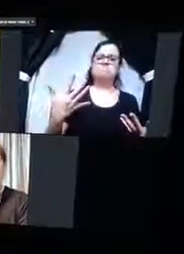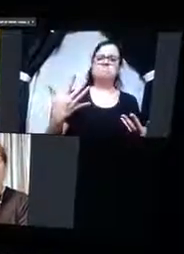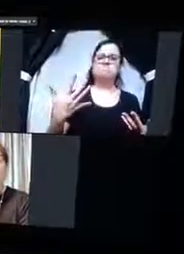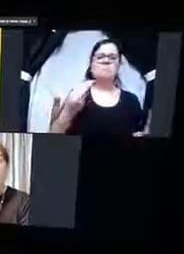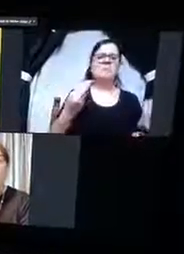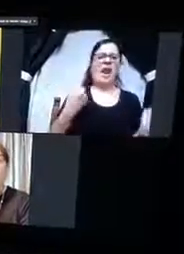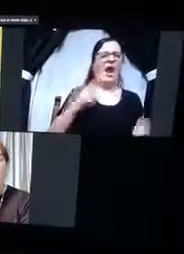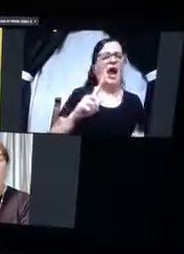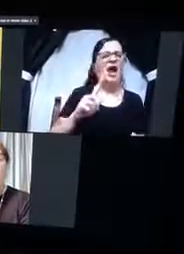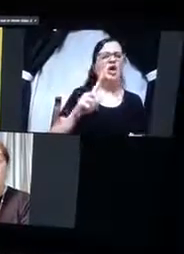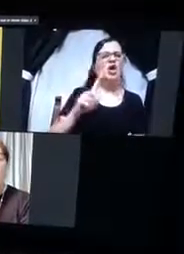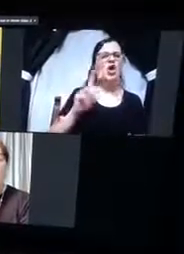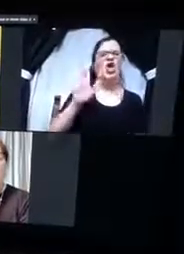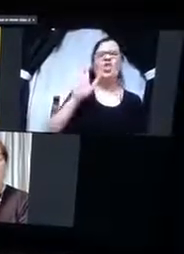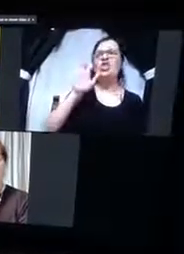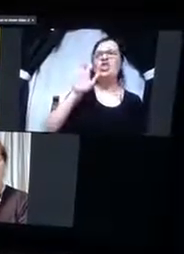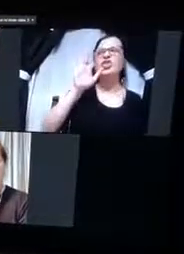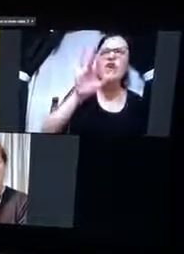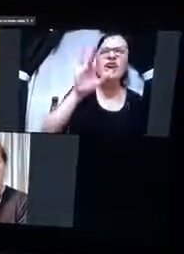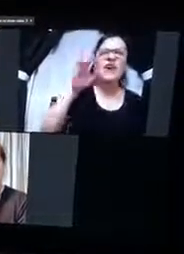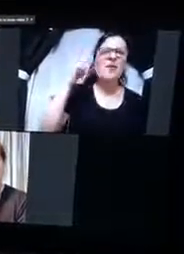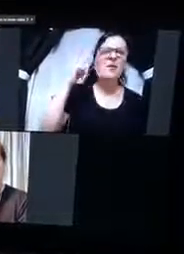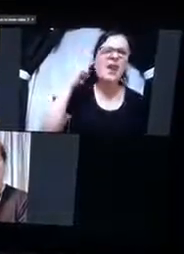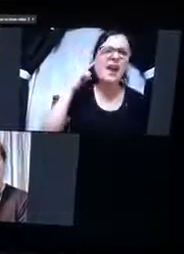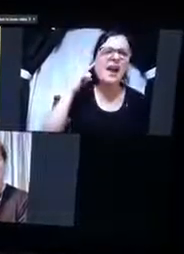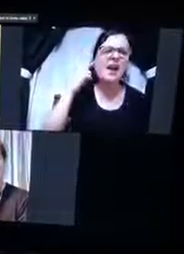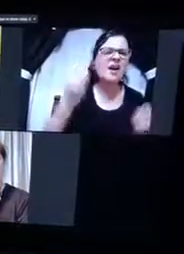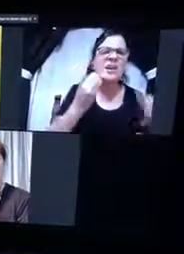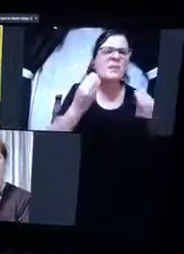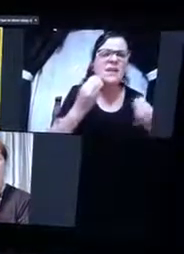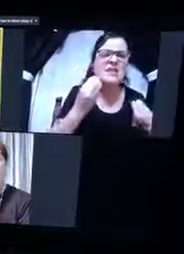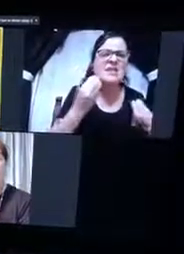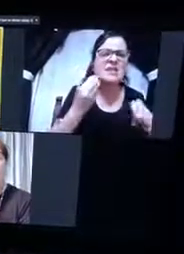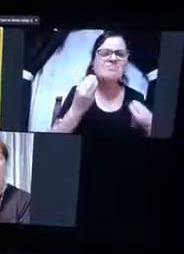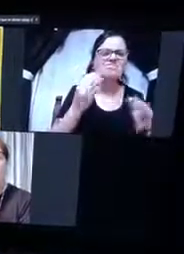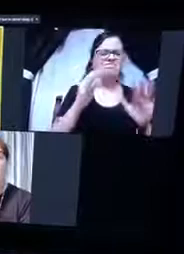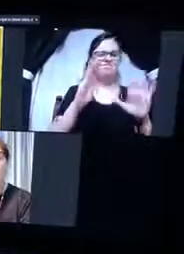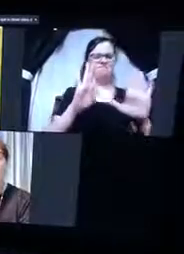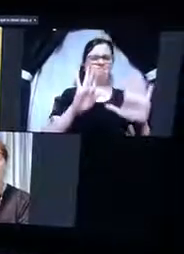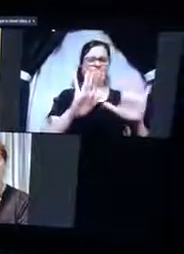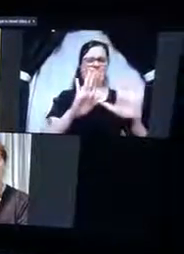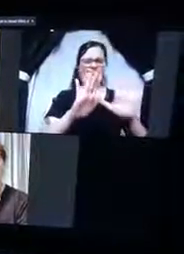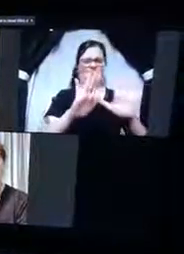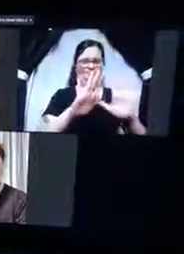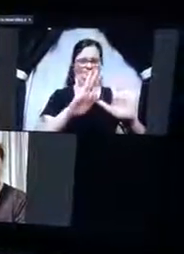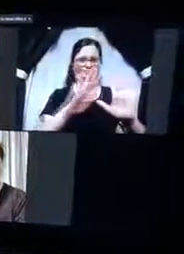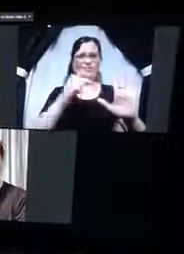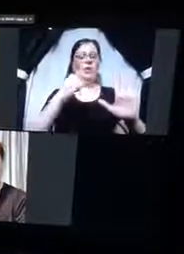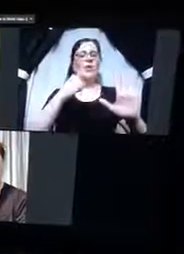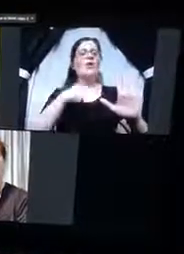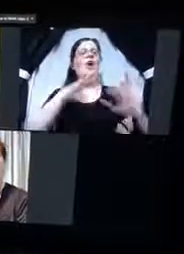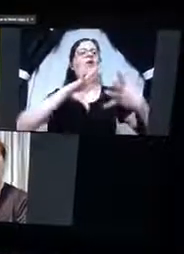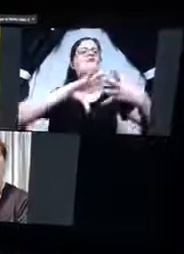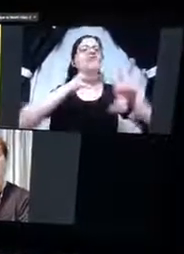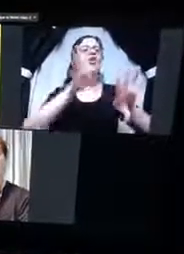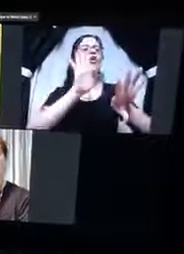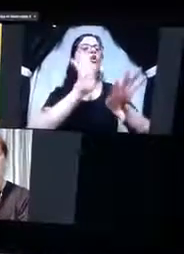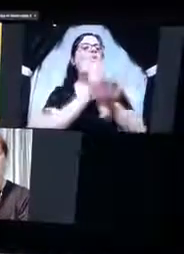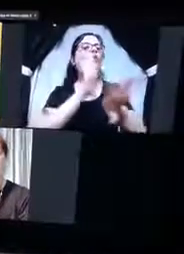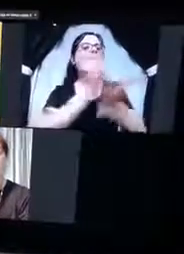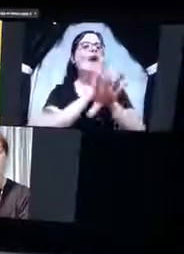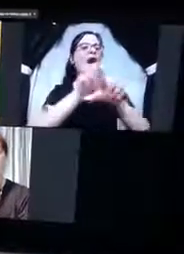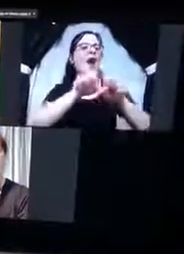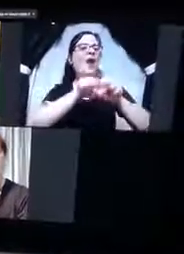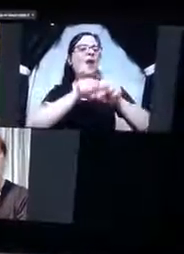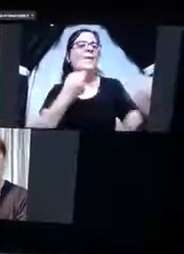¿sí? Que yo le toque la oreja. Pero ¿qué es lo que yo estoy buscando? Romper con la anticipación. Las personas y los niños